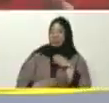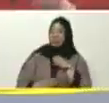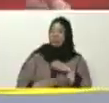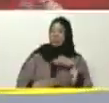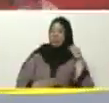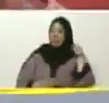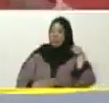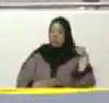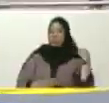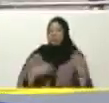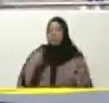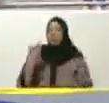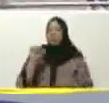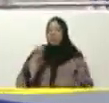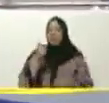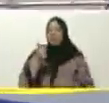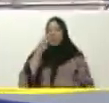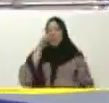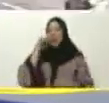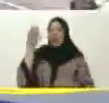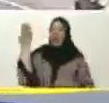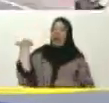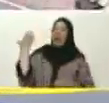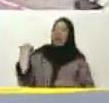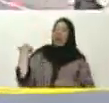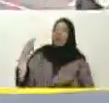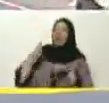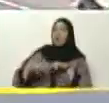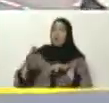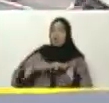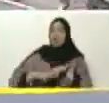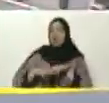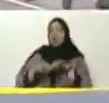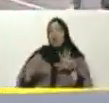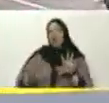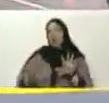Bueno, ustedes hace 10 años tenían 10 años, 8 años.